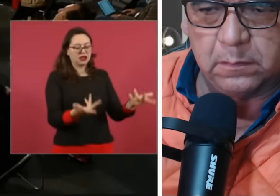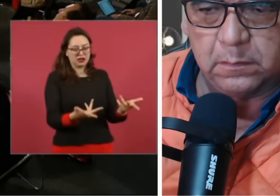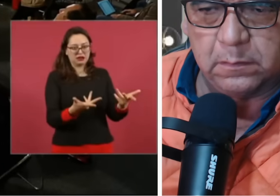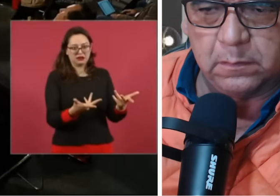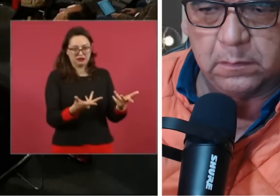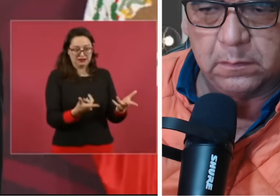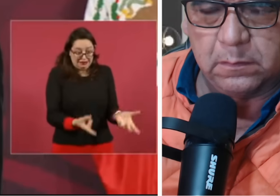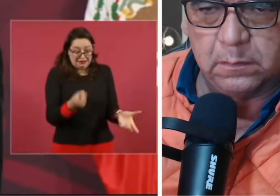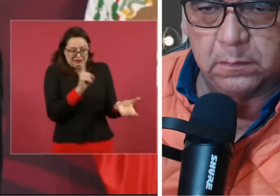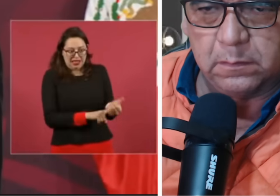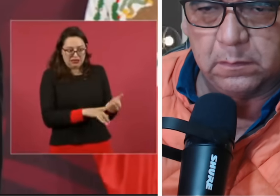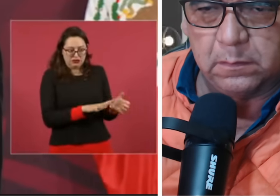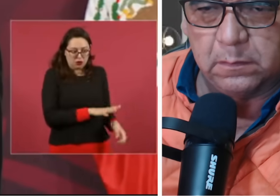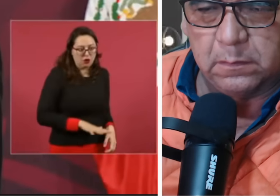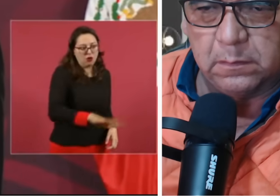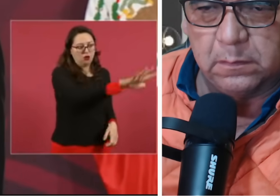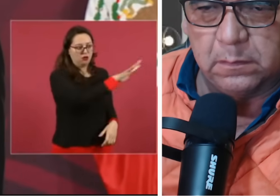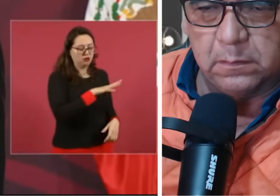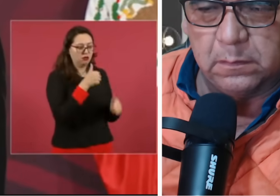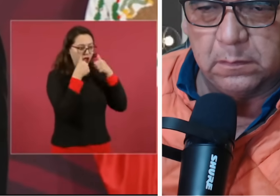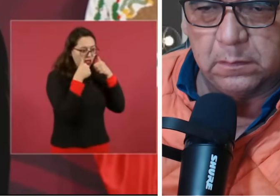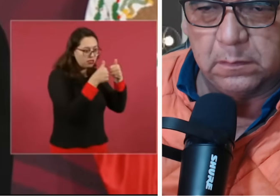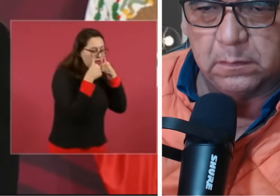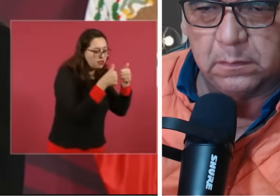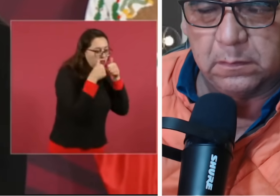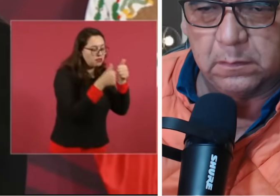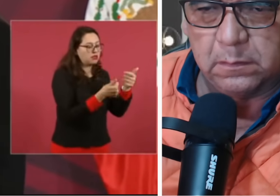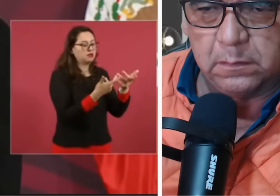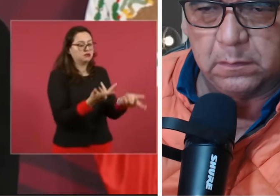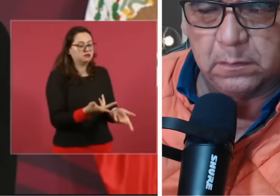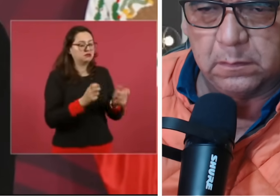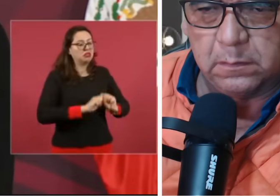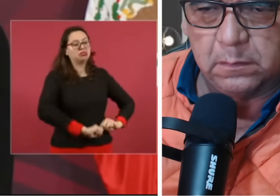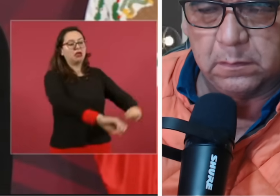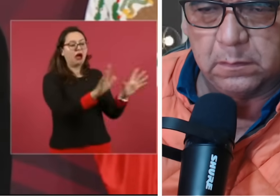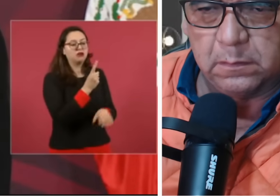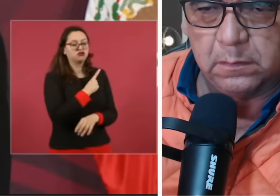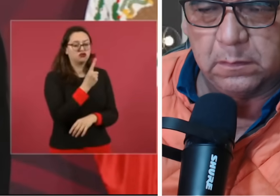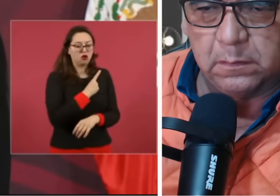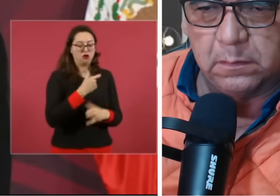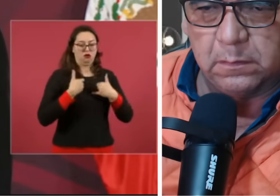atención a los jóvenes, de soledad de los jóvenes,